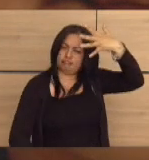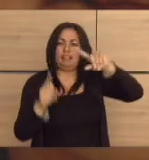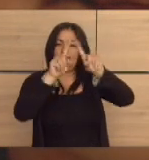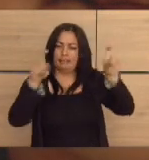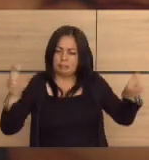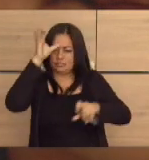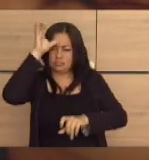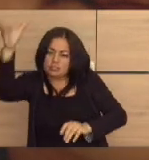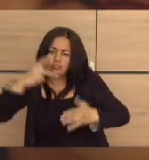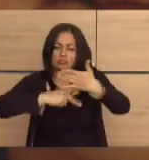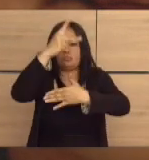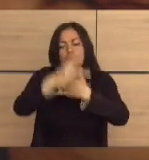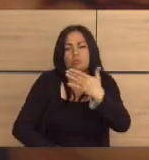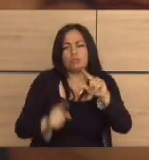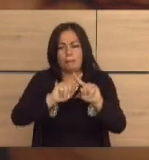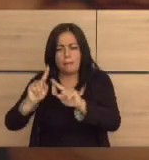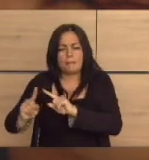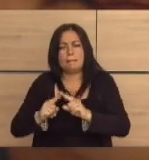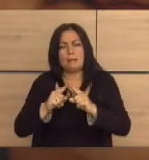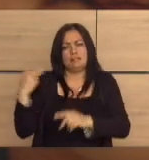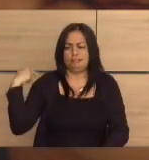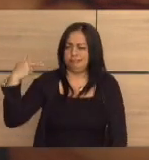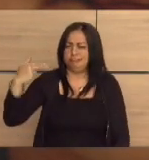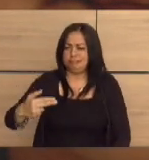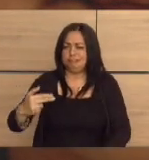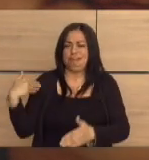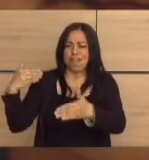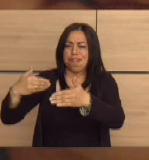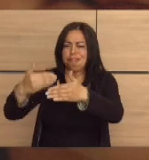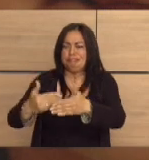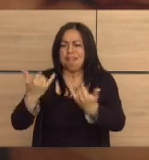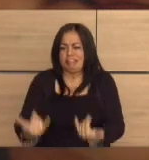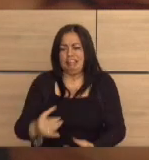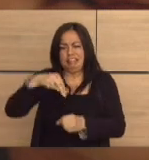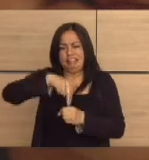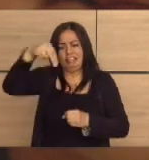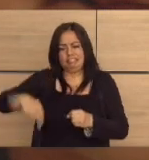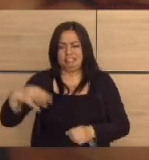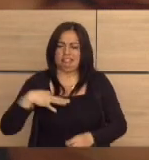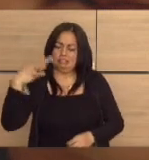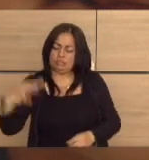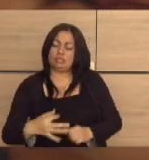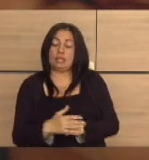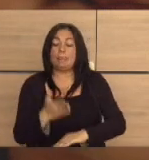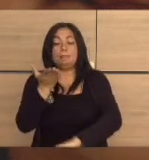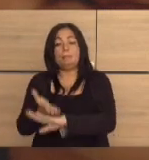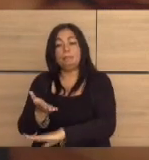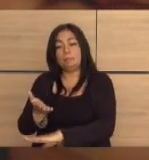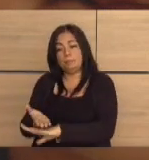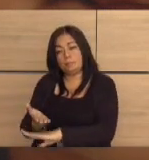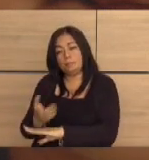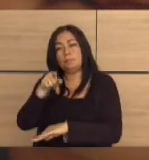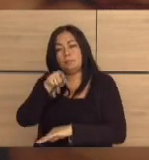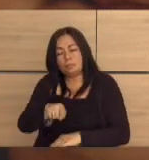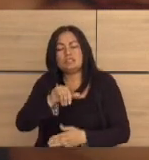conceptos, proyectos experienciales alrededor de la historia de la ética y la ciudadanía. La propuesta que hacemos entonces desde el Ministerio y que hemos